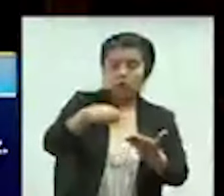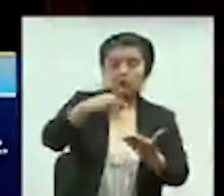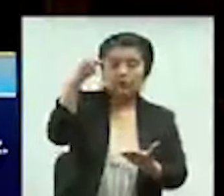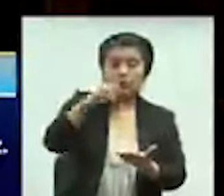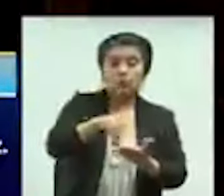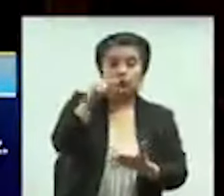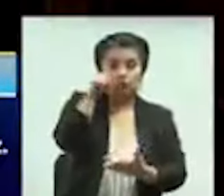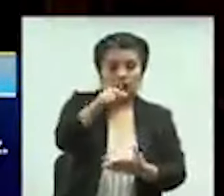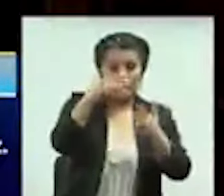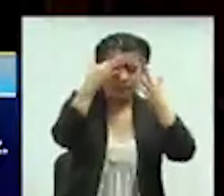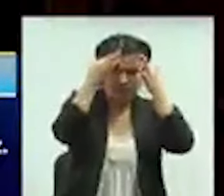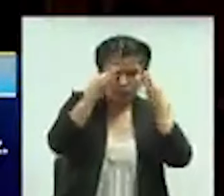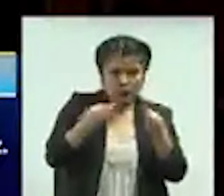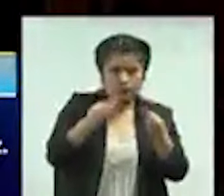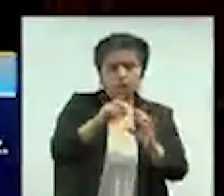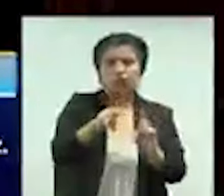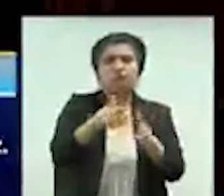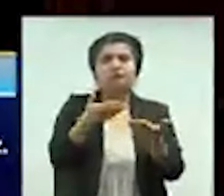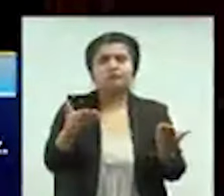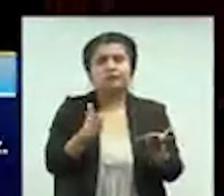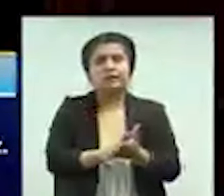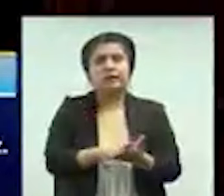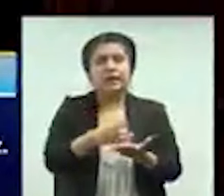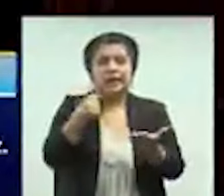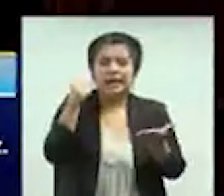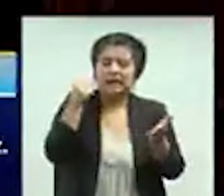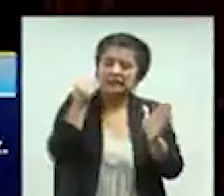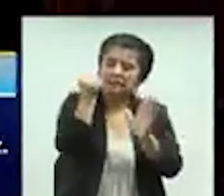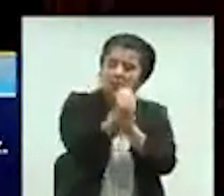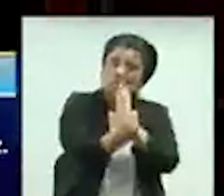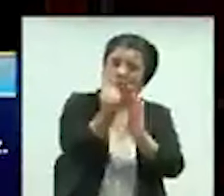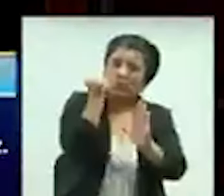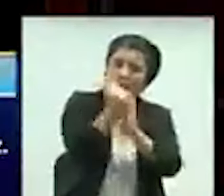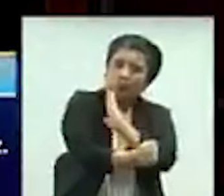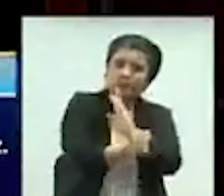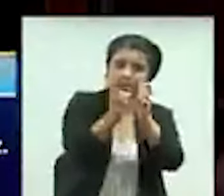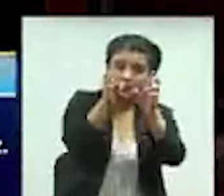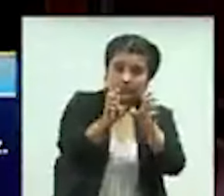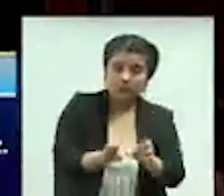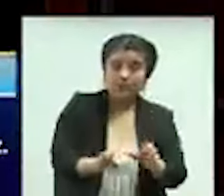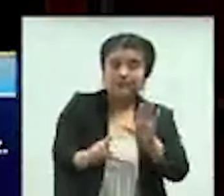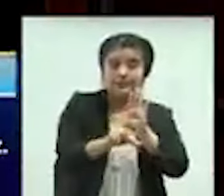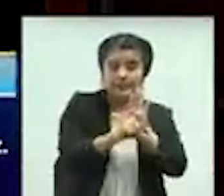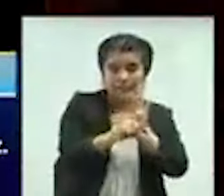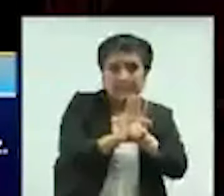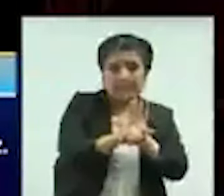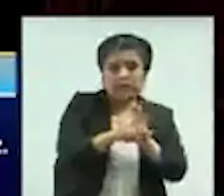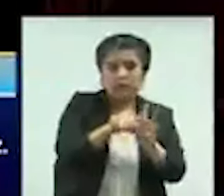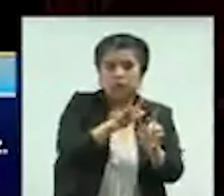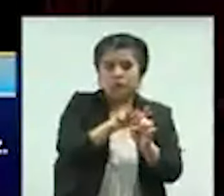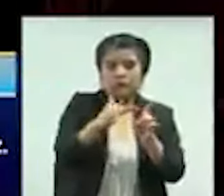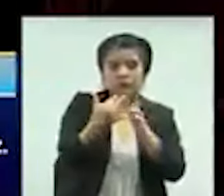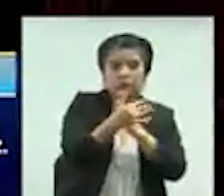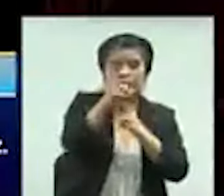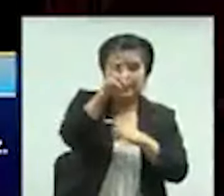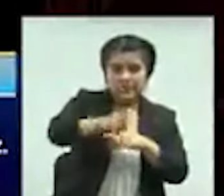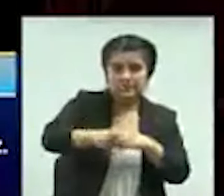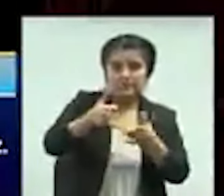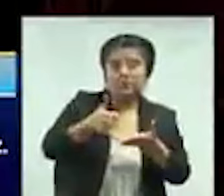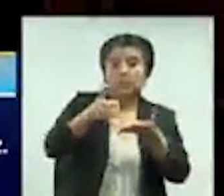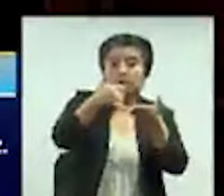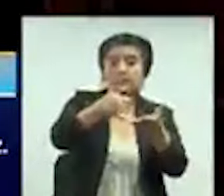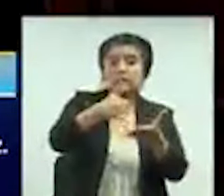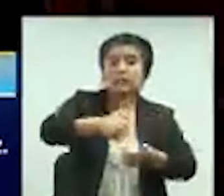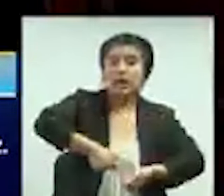usted que los asesinatos de inocentes civiles son actos que deben de premiarse con el